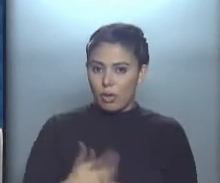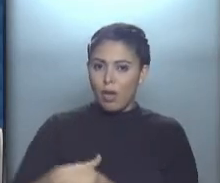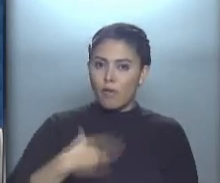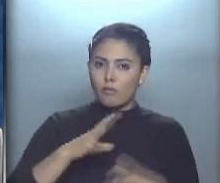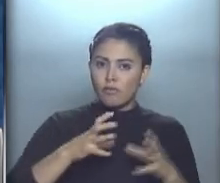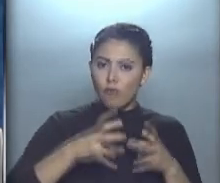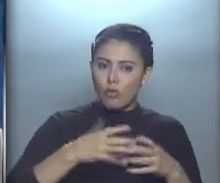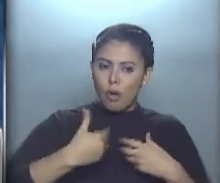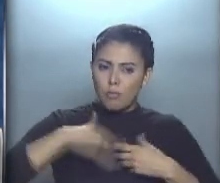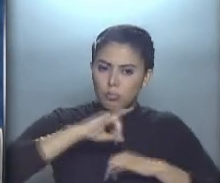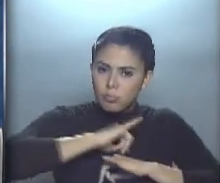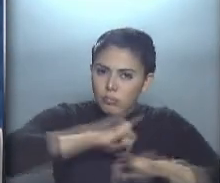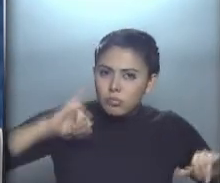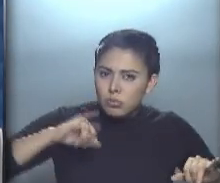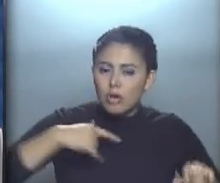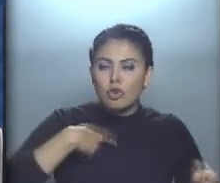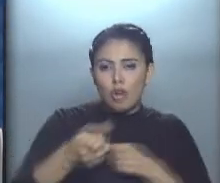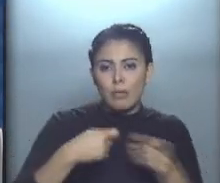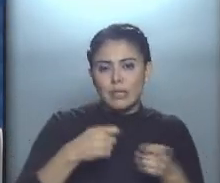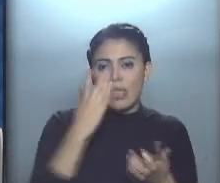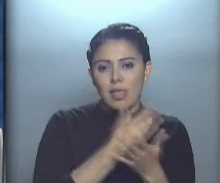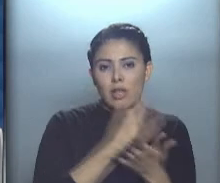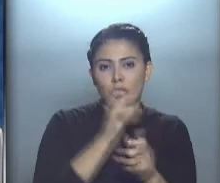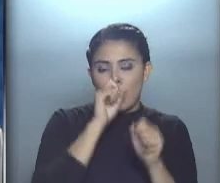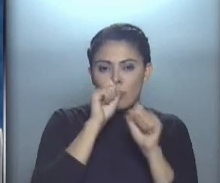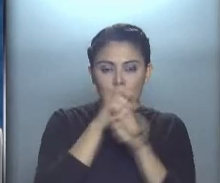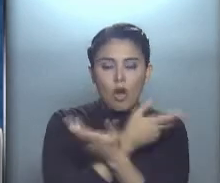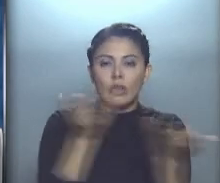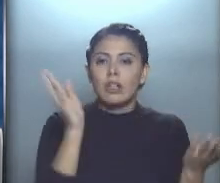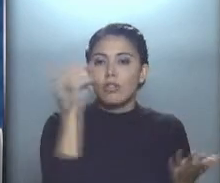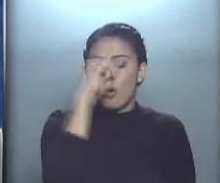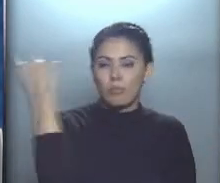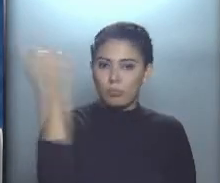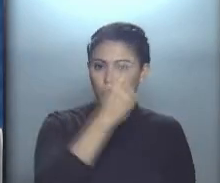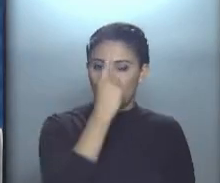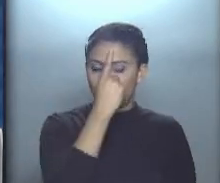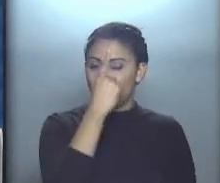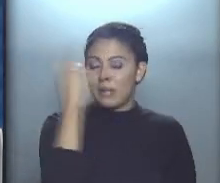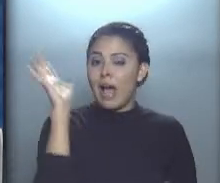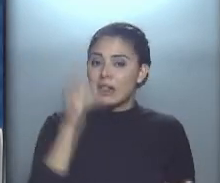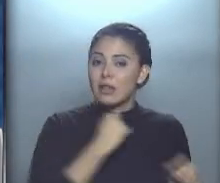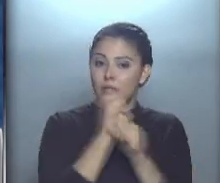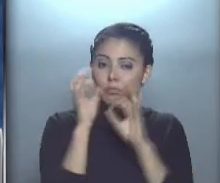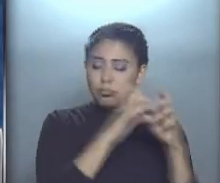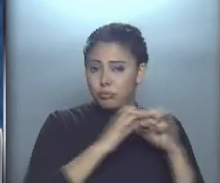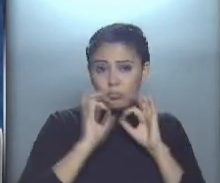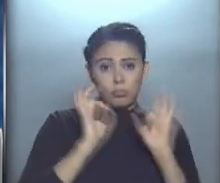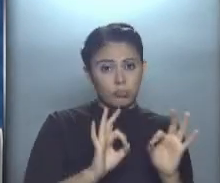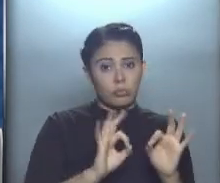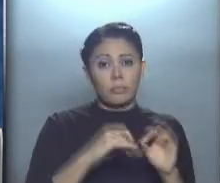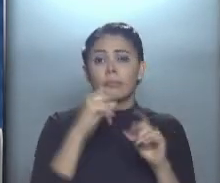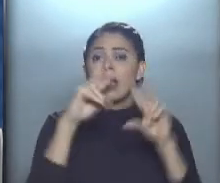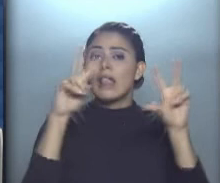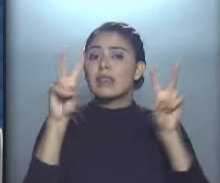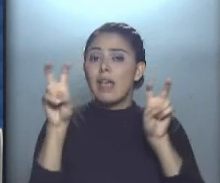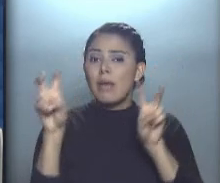fútbol en materia de comercialización de los derechos de transmisión a nivel internacional. Eso es lo que se habló. Fijamos una agenda